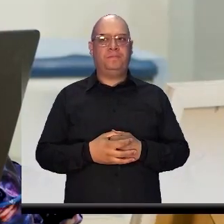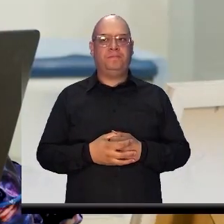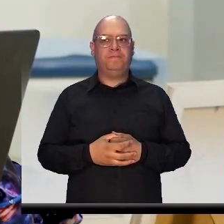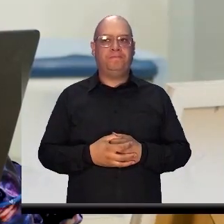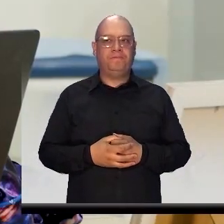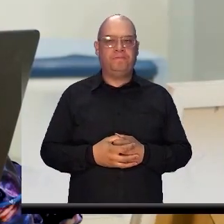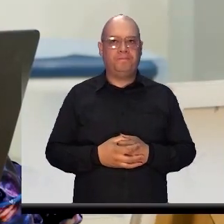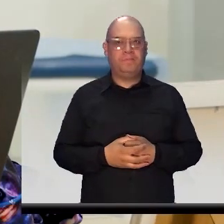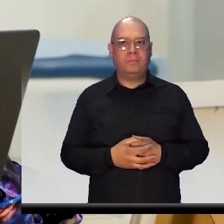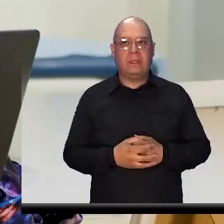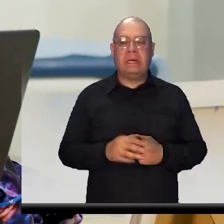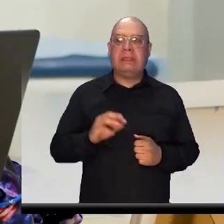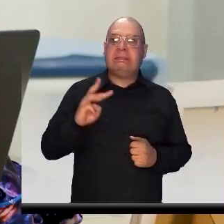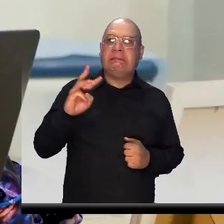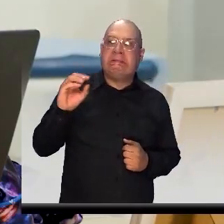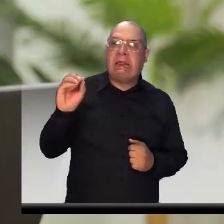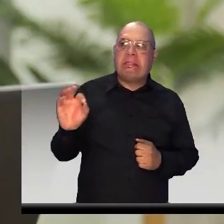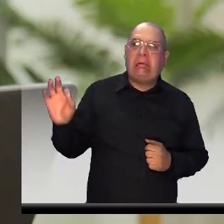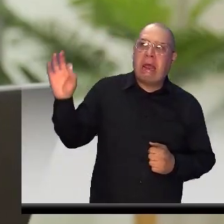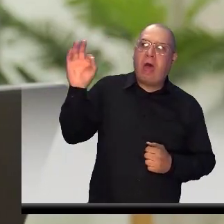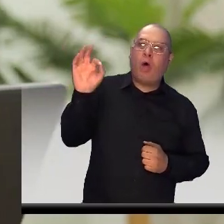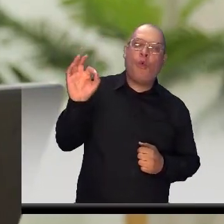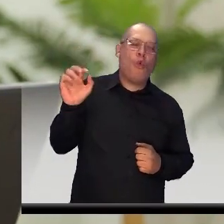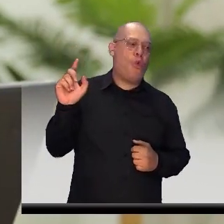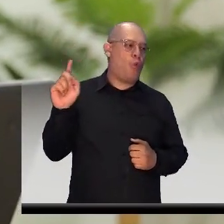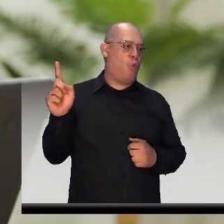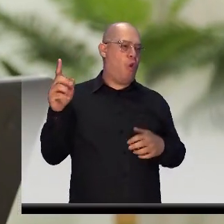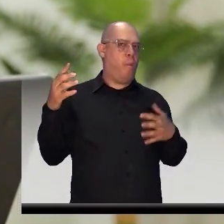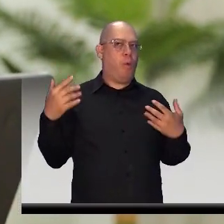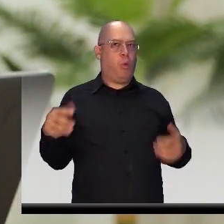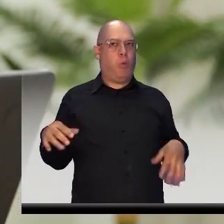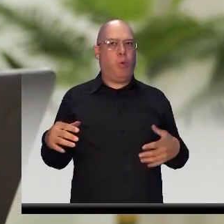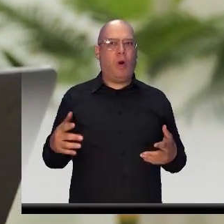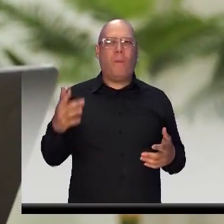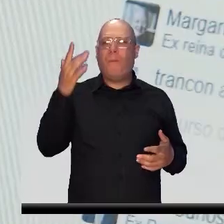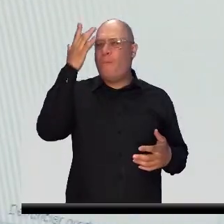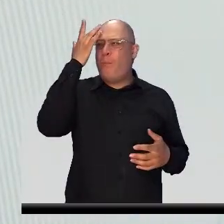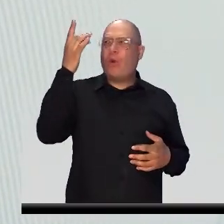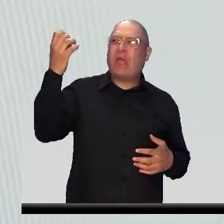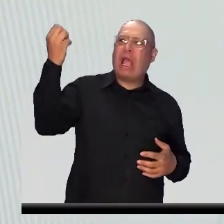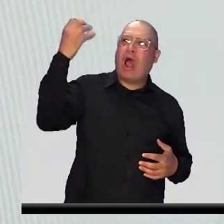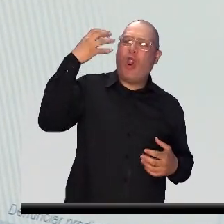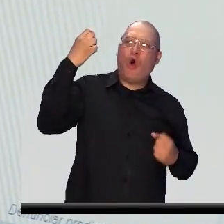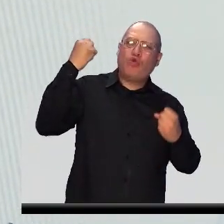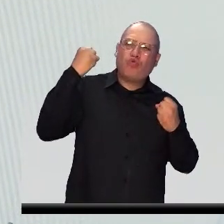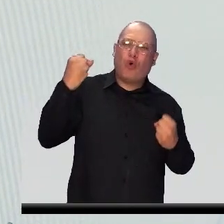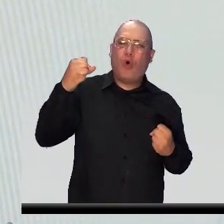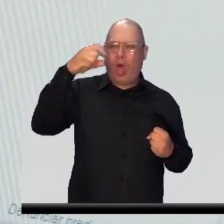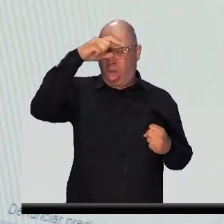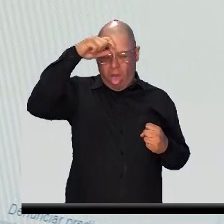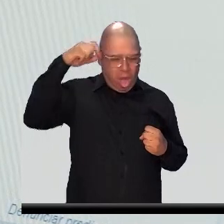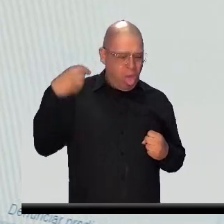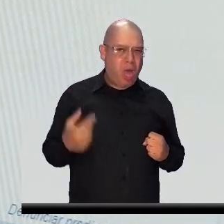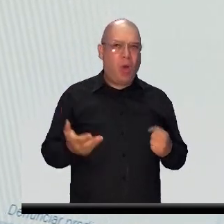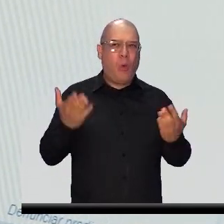30 grados. Con razón. Vamos a ver por qué está haciendo tanto calor.